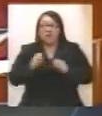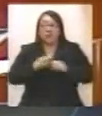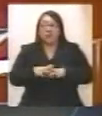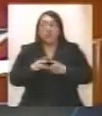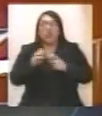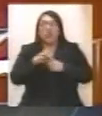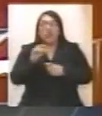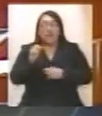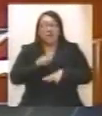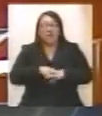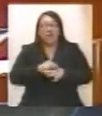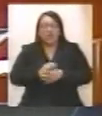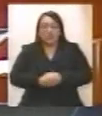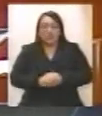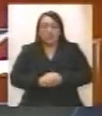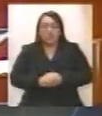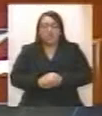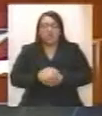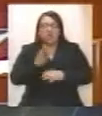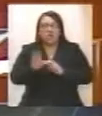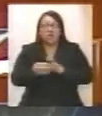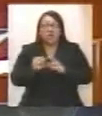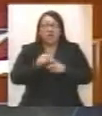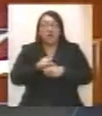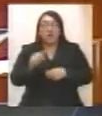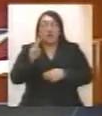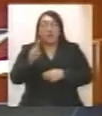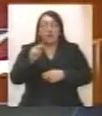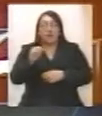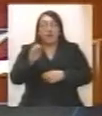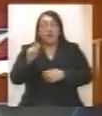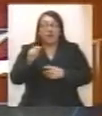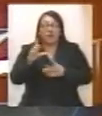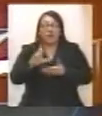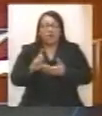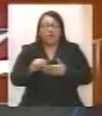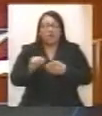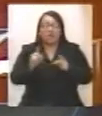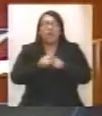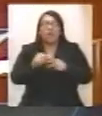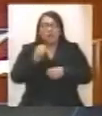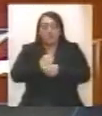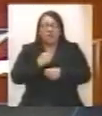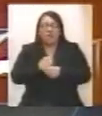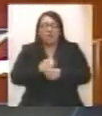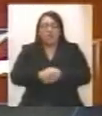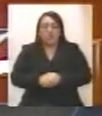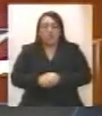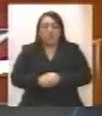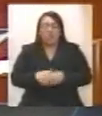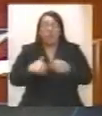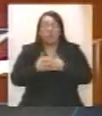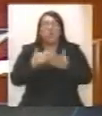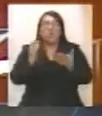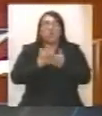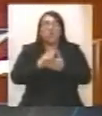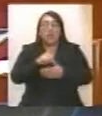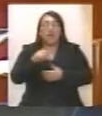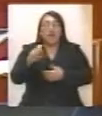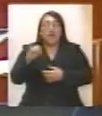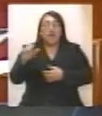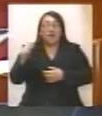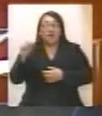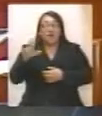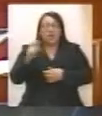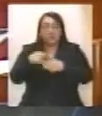del gas natural. Se ha adjudicado la línea 2 del Metro de Lima, se están trabajando los estudios de la línea 3